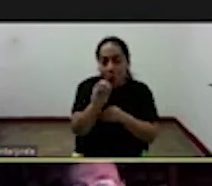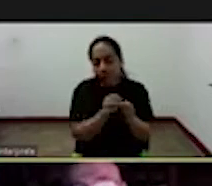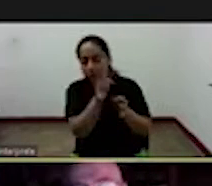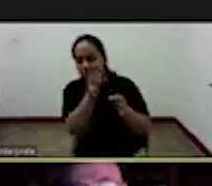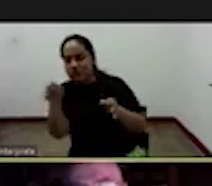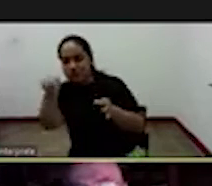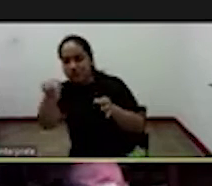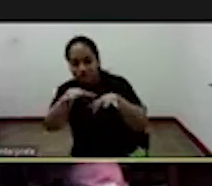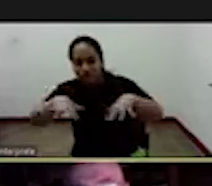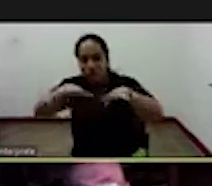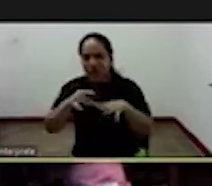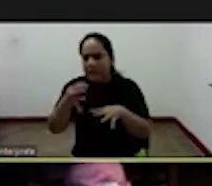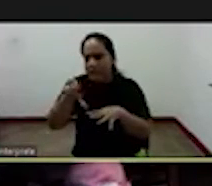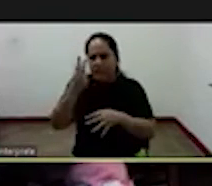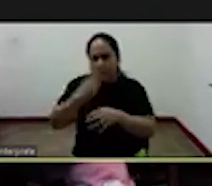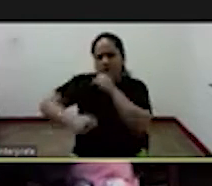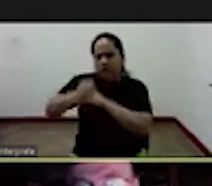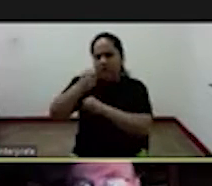en arte.